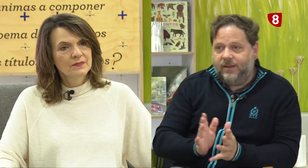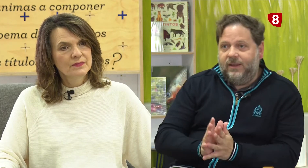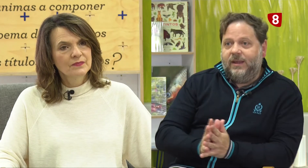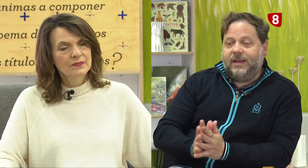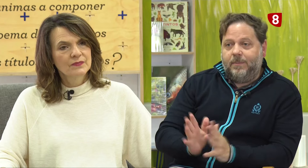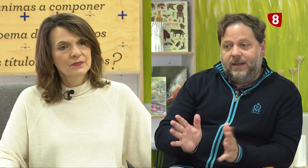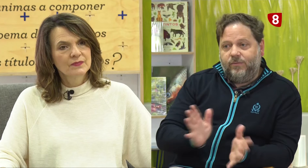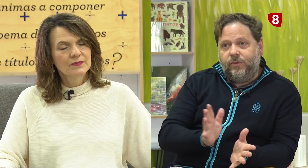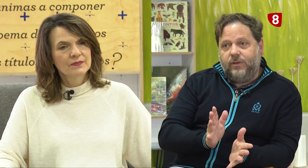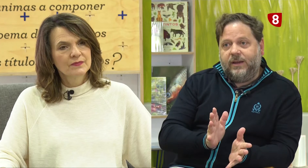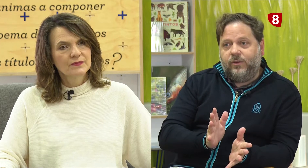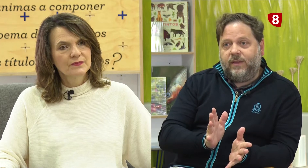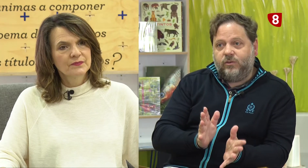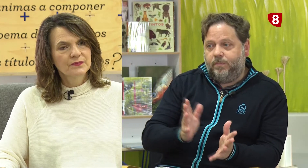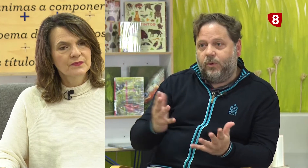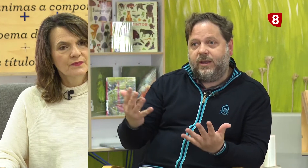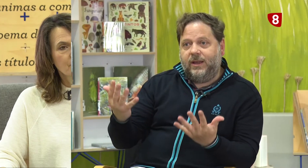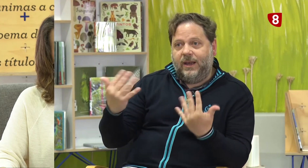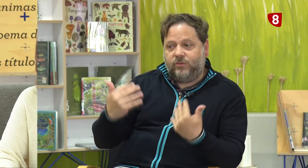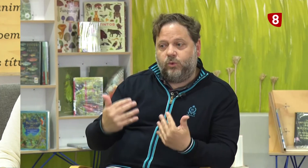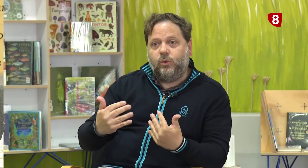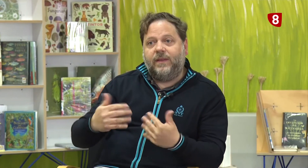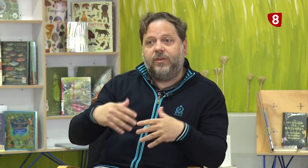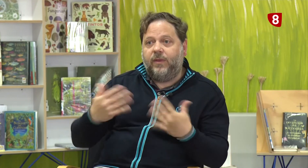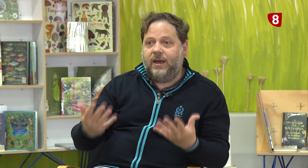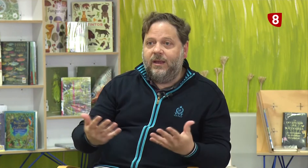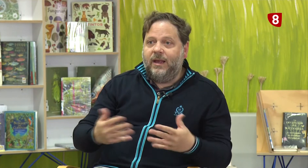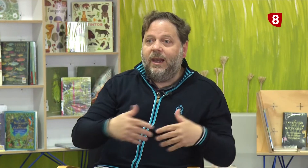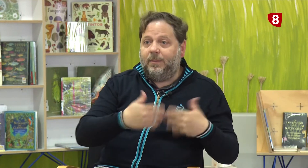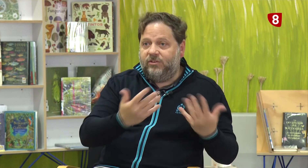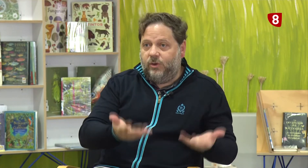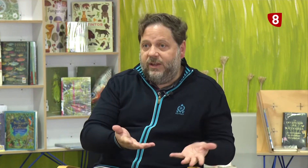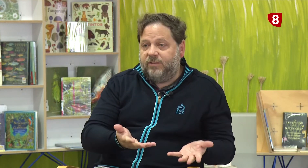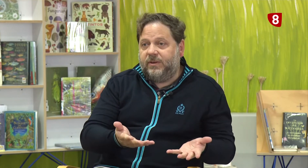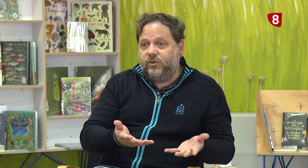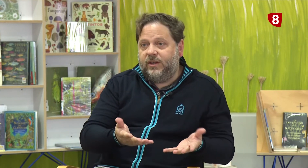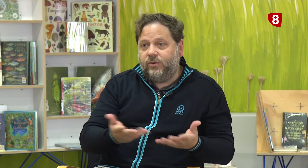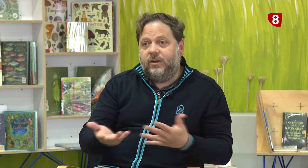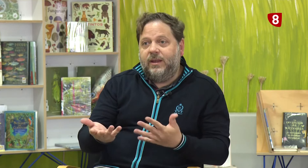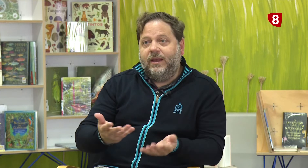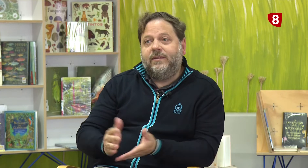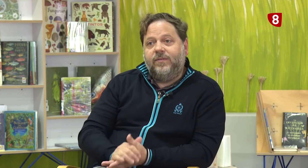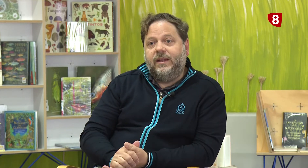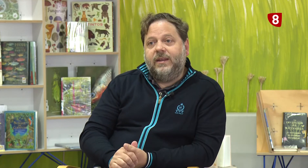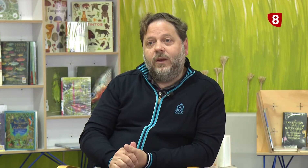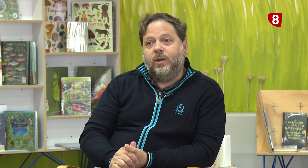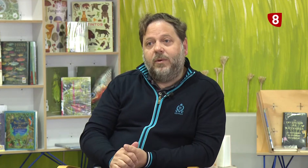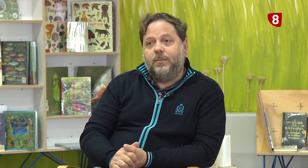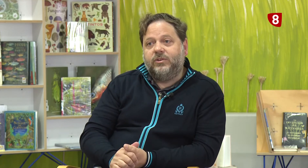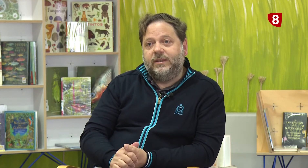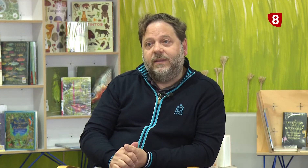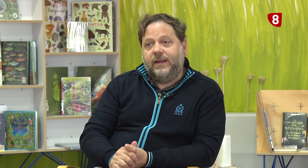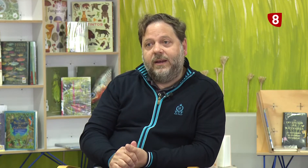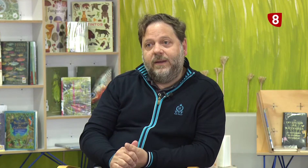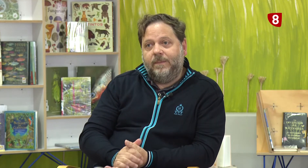veces cambian en función de las ciudades porque la estructura de la ciudad, la visión de las personas es diferente de lo que